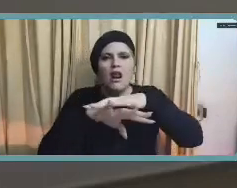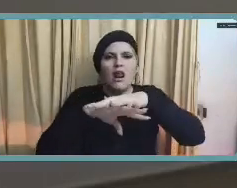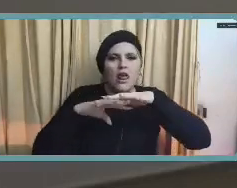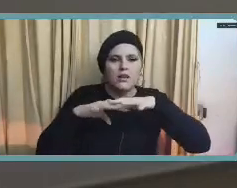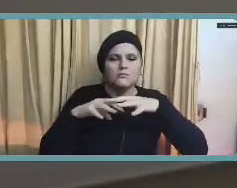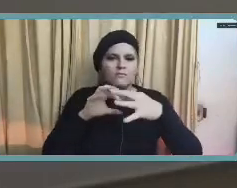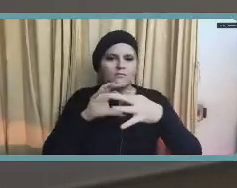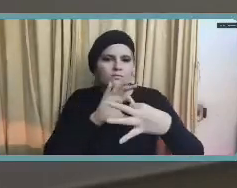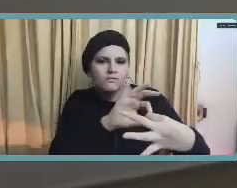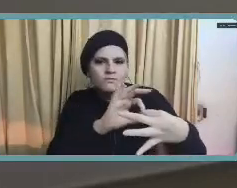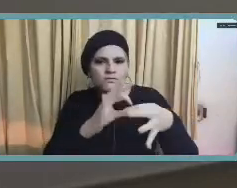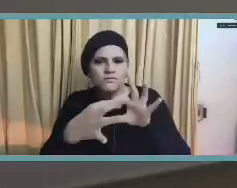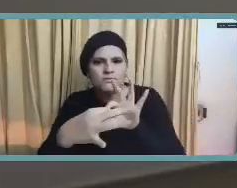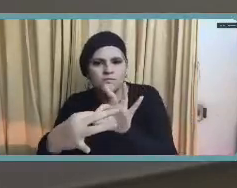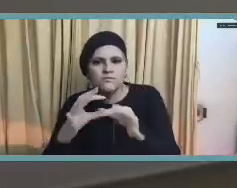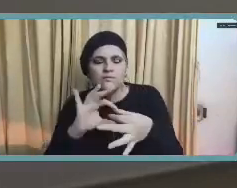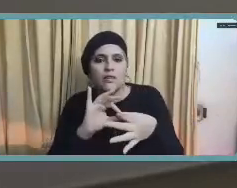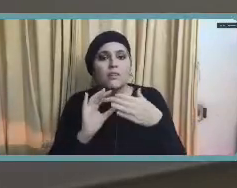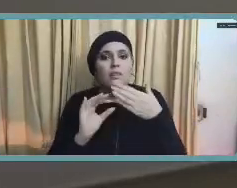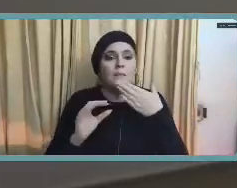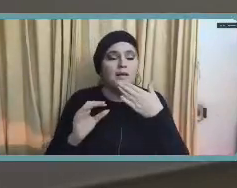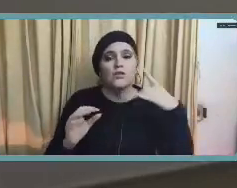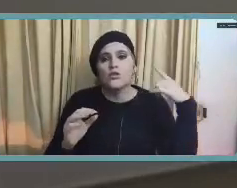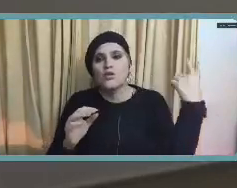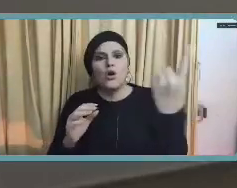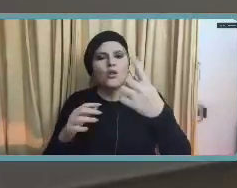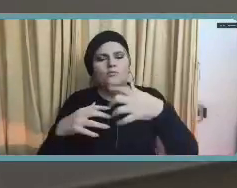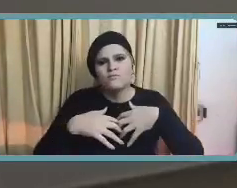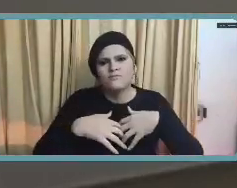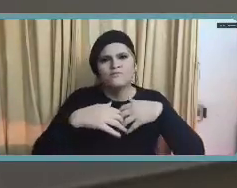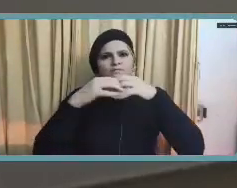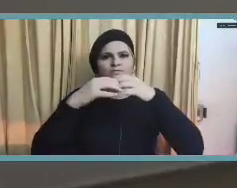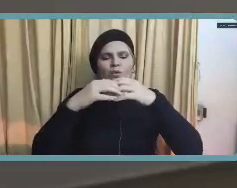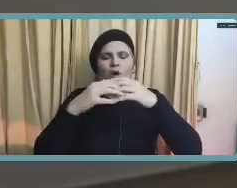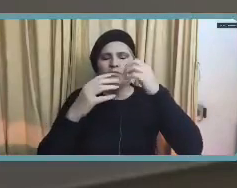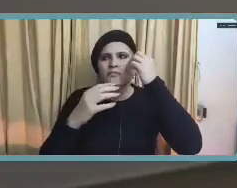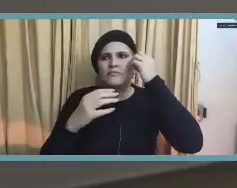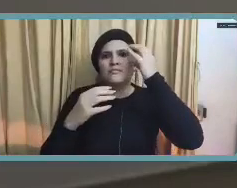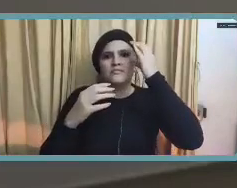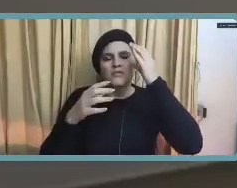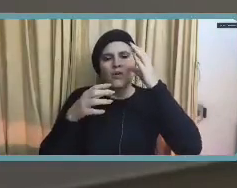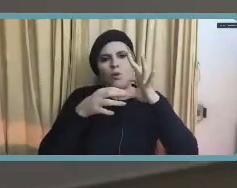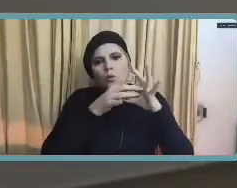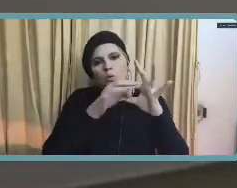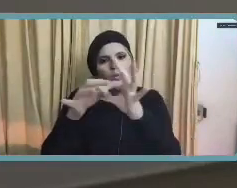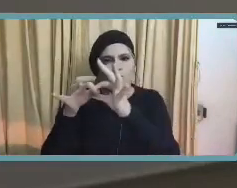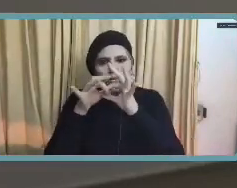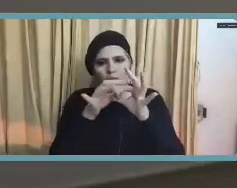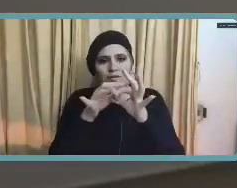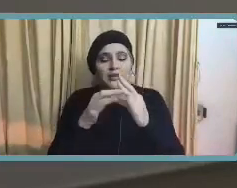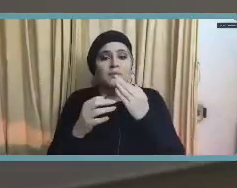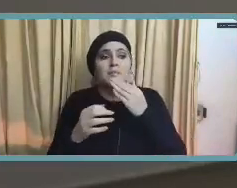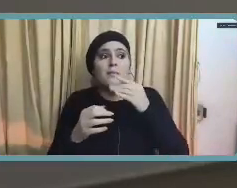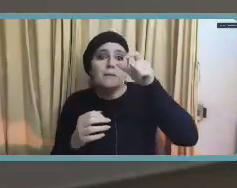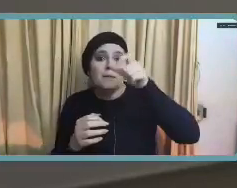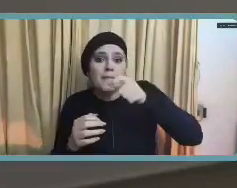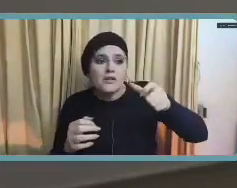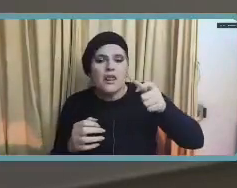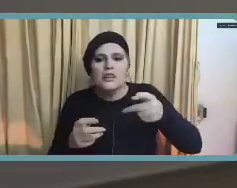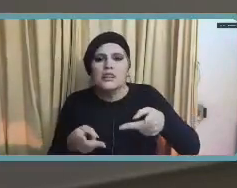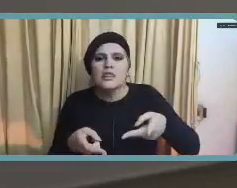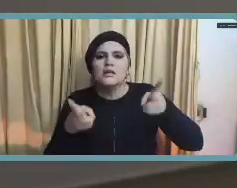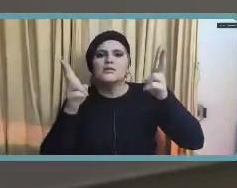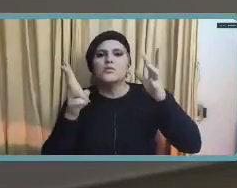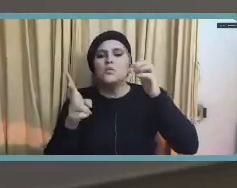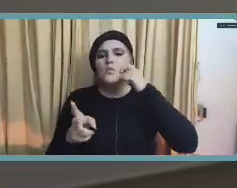a la construcción del saber colectivo, con una mirada respetuosa de derechos humanos, que es algo que nos moviliza tanto a todas las integrantes de la